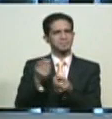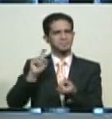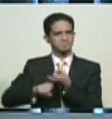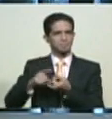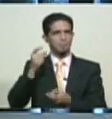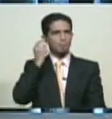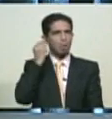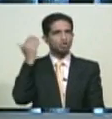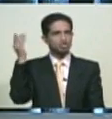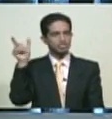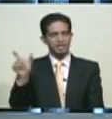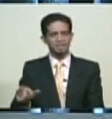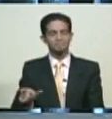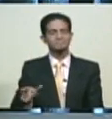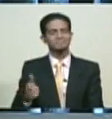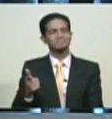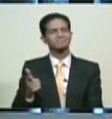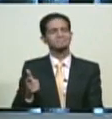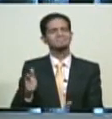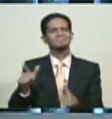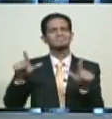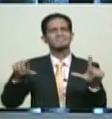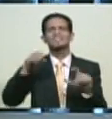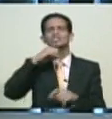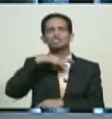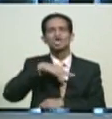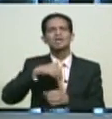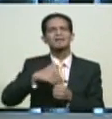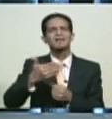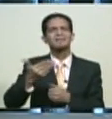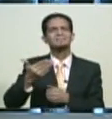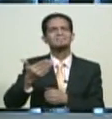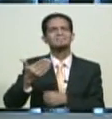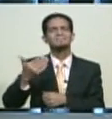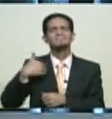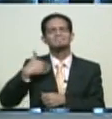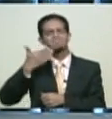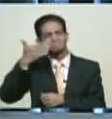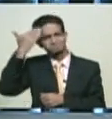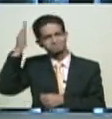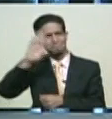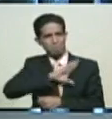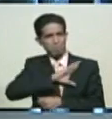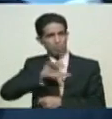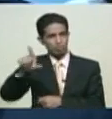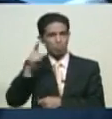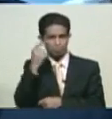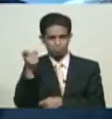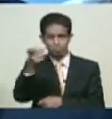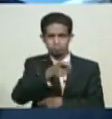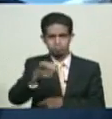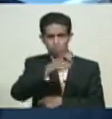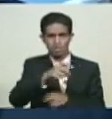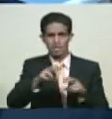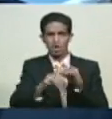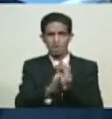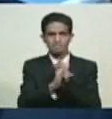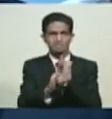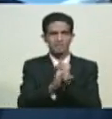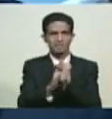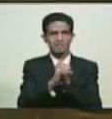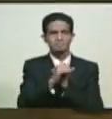turco histórico se llama ertugrul búsquelo para que lo vean ertugrul